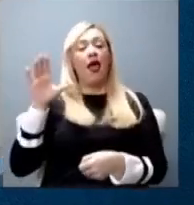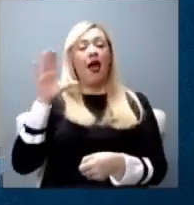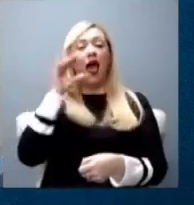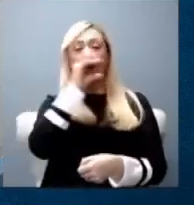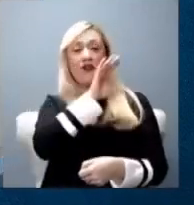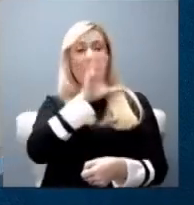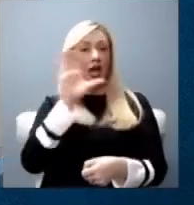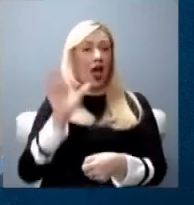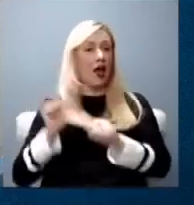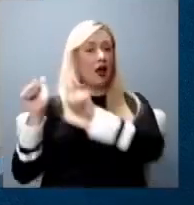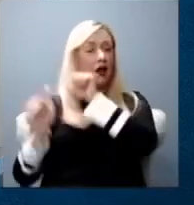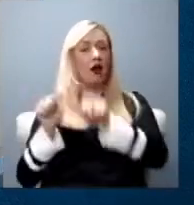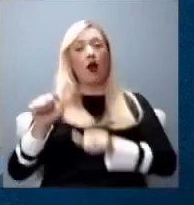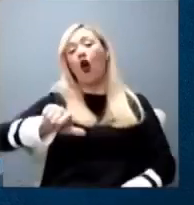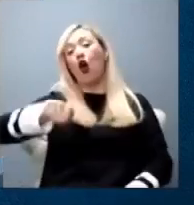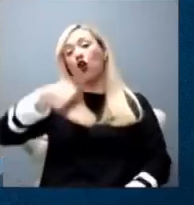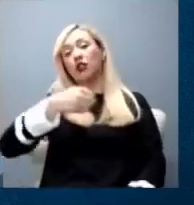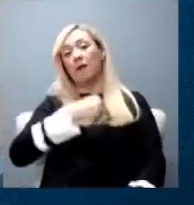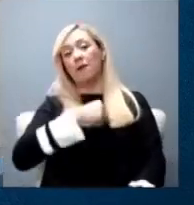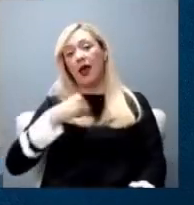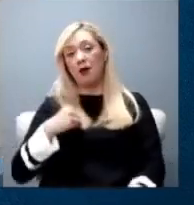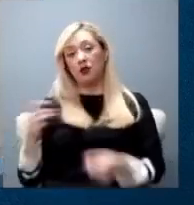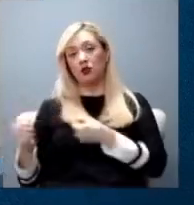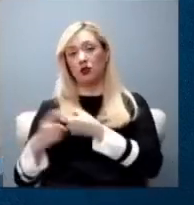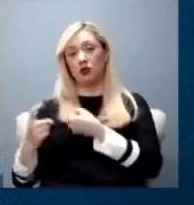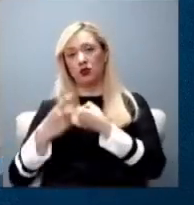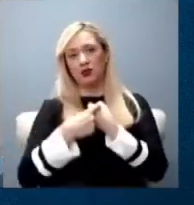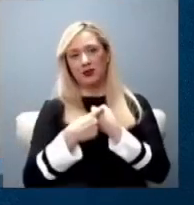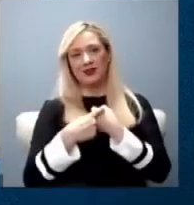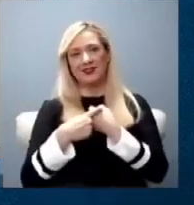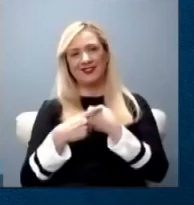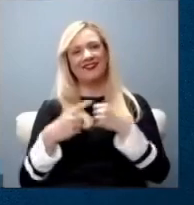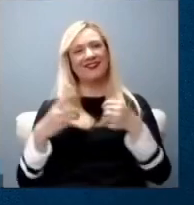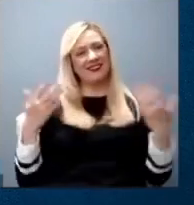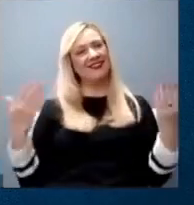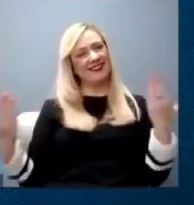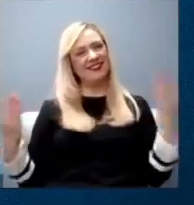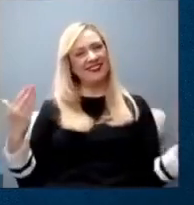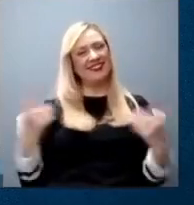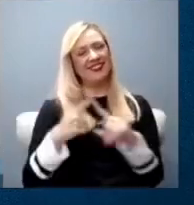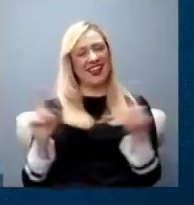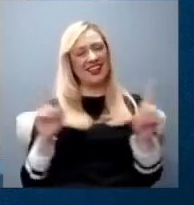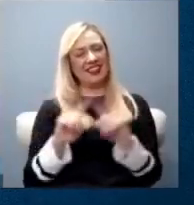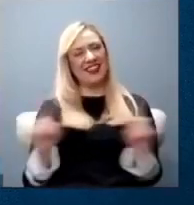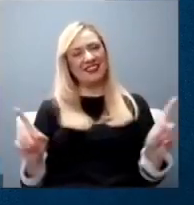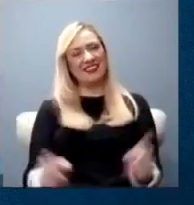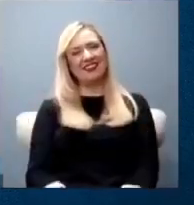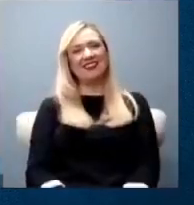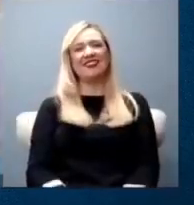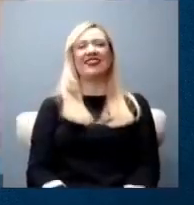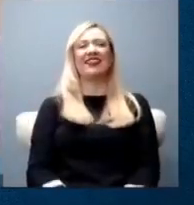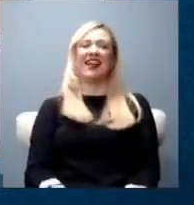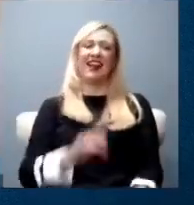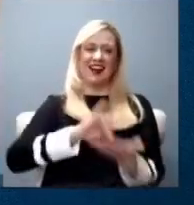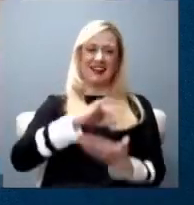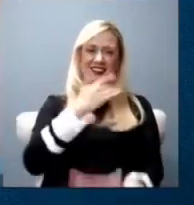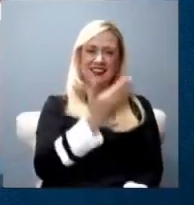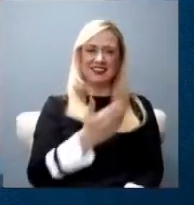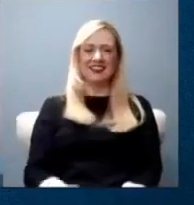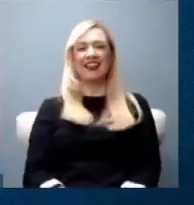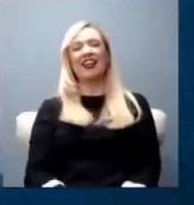integrantes de la Comisión Africana de Derechos Humanos, para marcar algunas de las diferencias, ¿no? Claro, gracias,